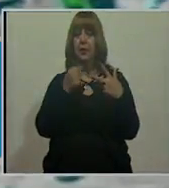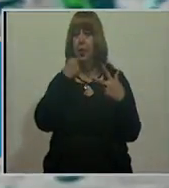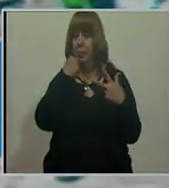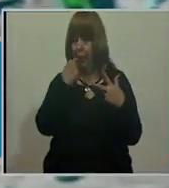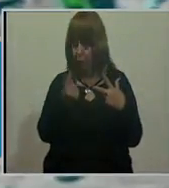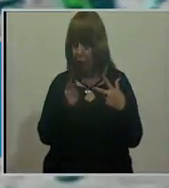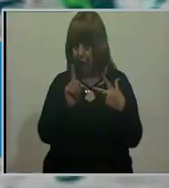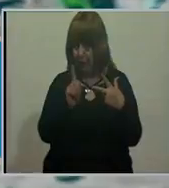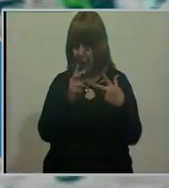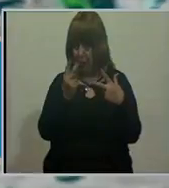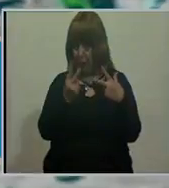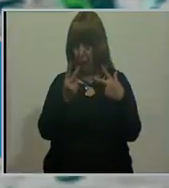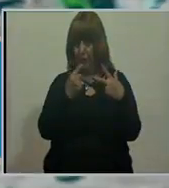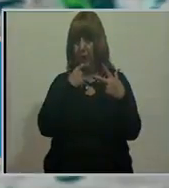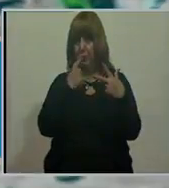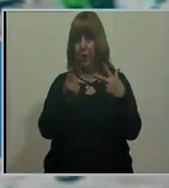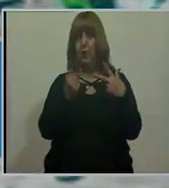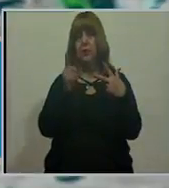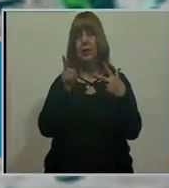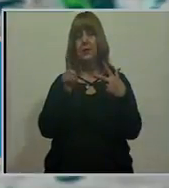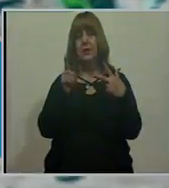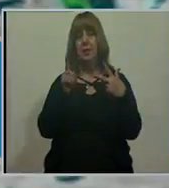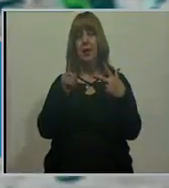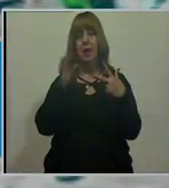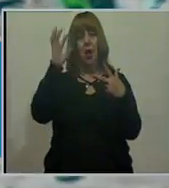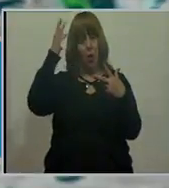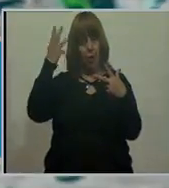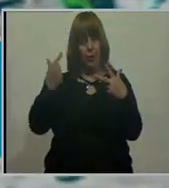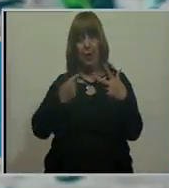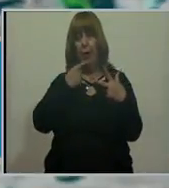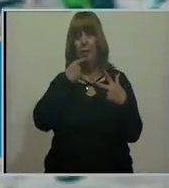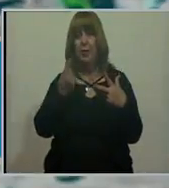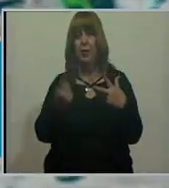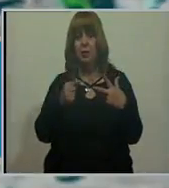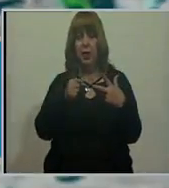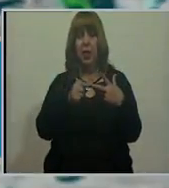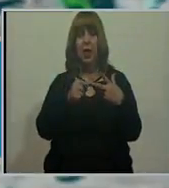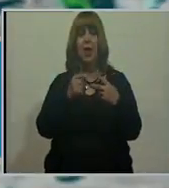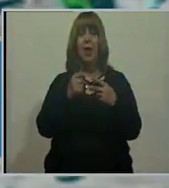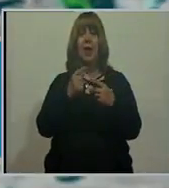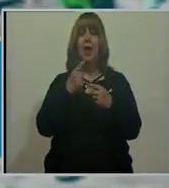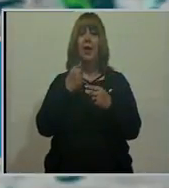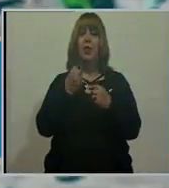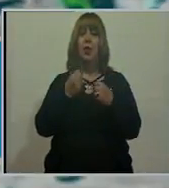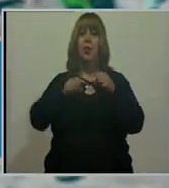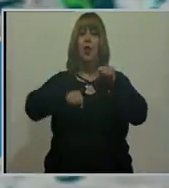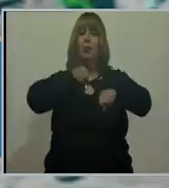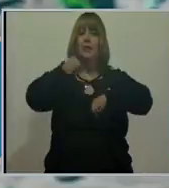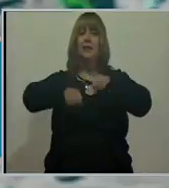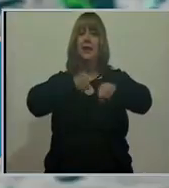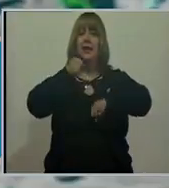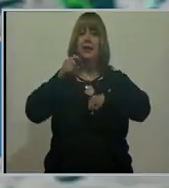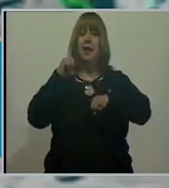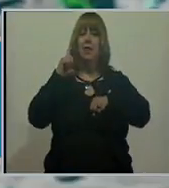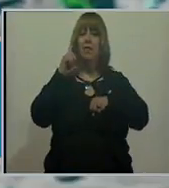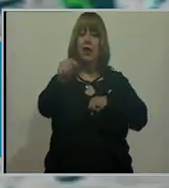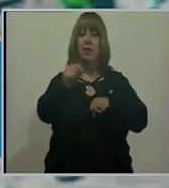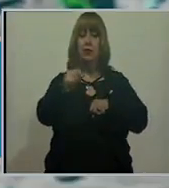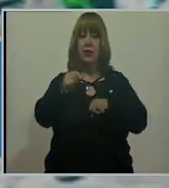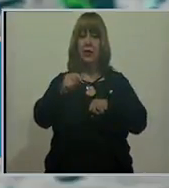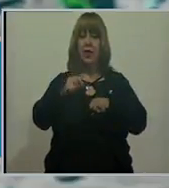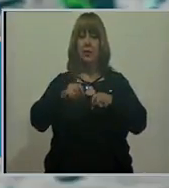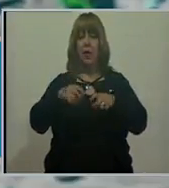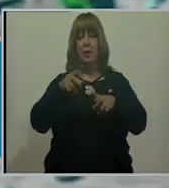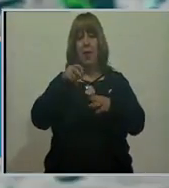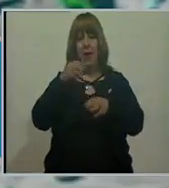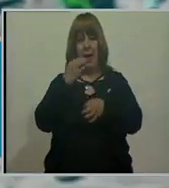derivo esta pregunta a mi amiga Orne, es ¿a qué velocidad podemos andar en bicicleta para llevar a los chicos a la